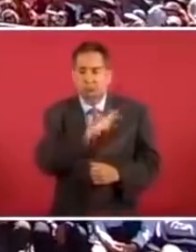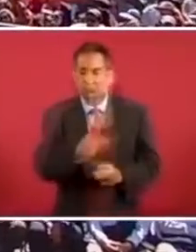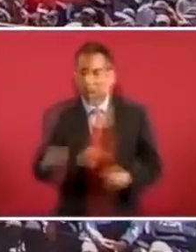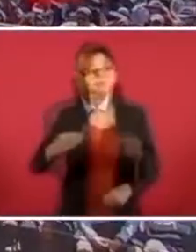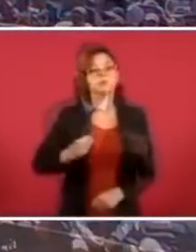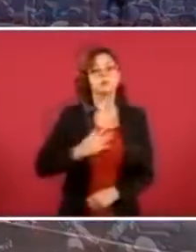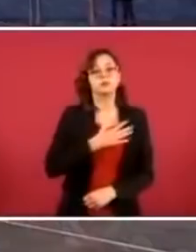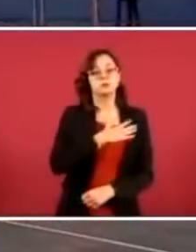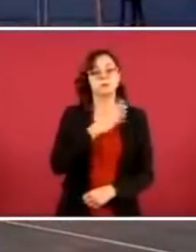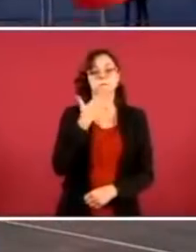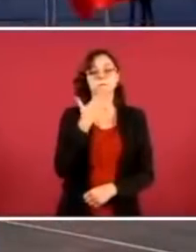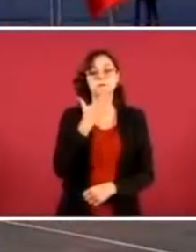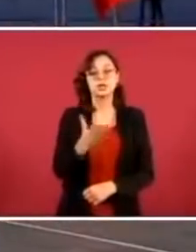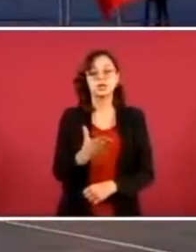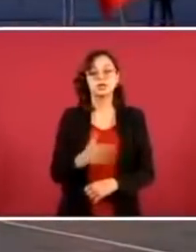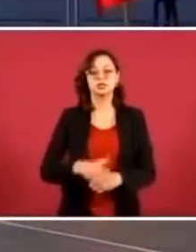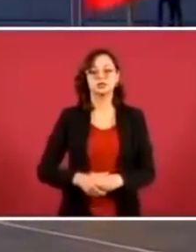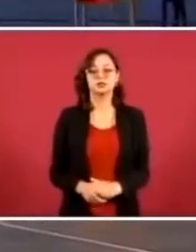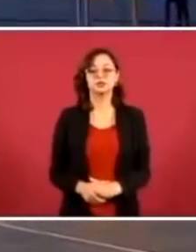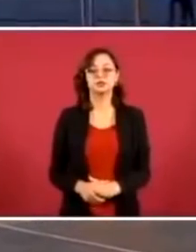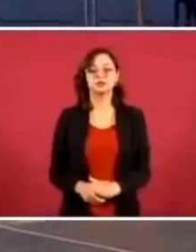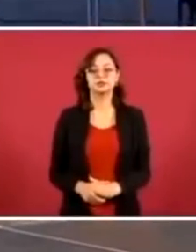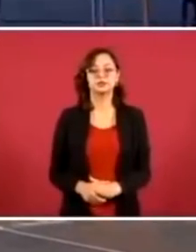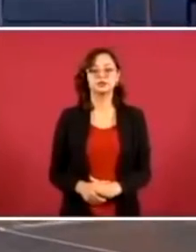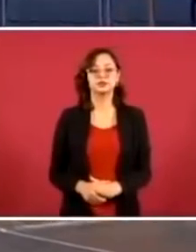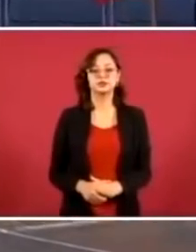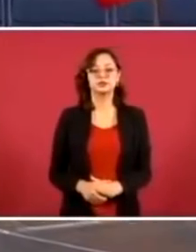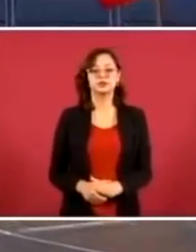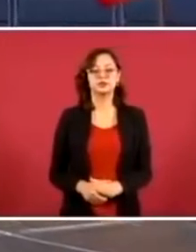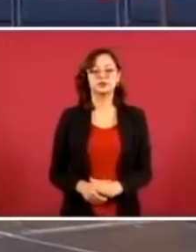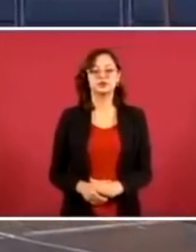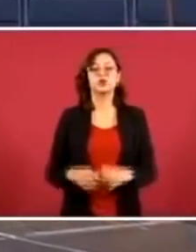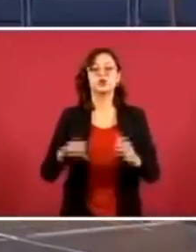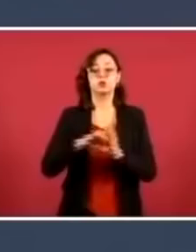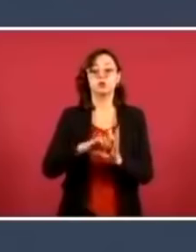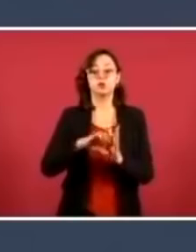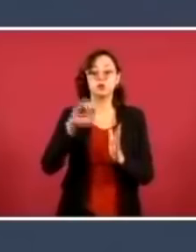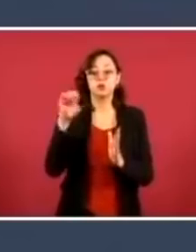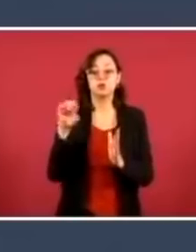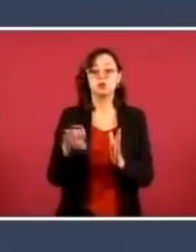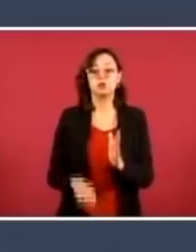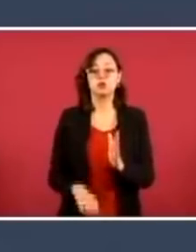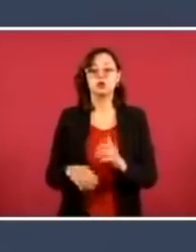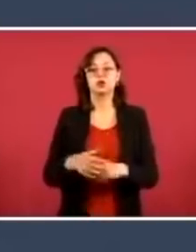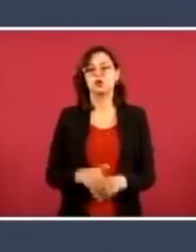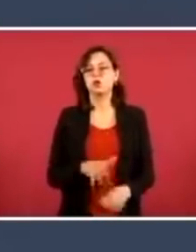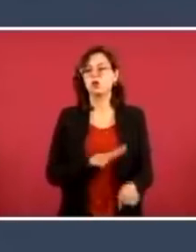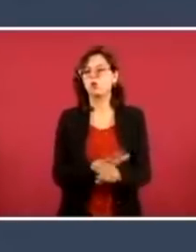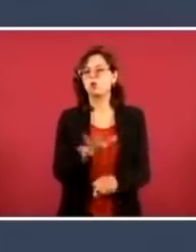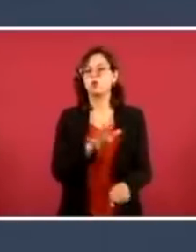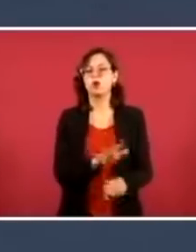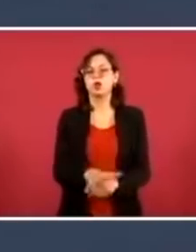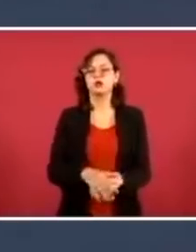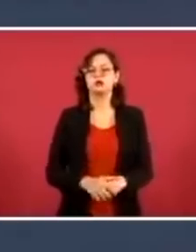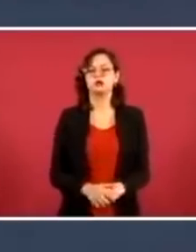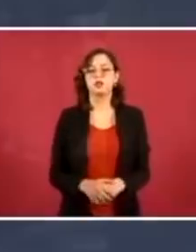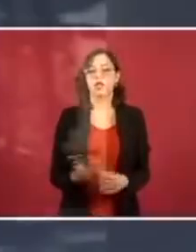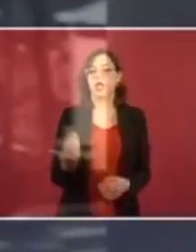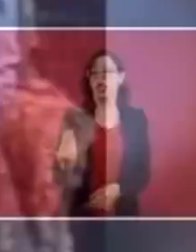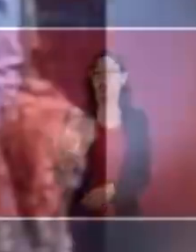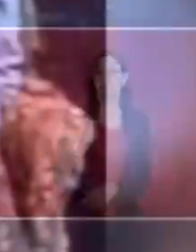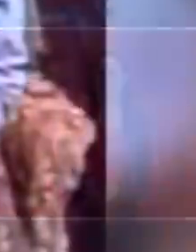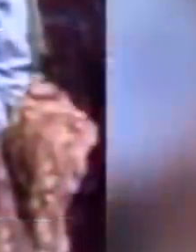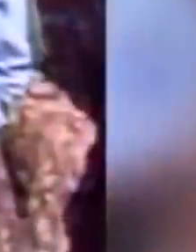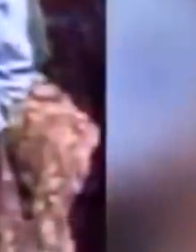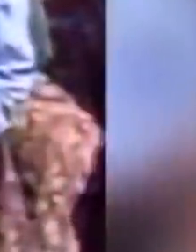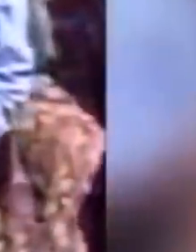manipulable. Una escala fundamental en esta nueva etapa de una interminable campaña que inició